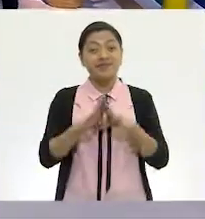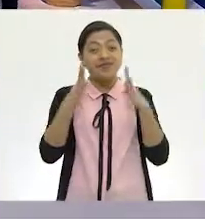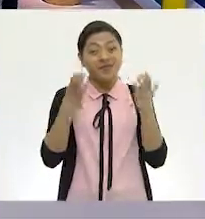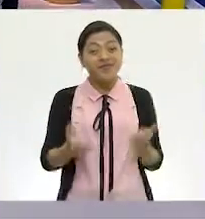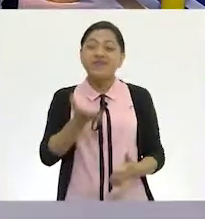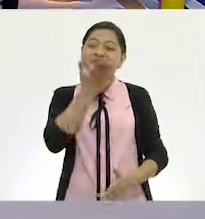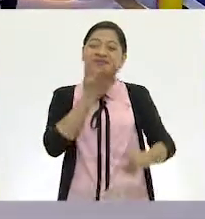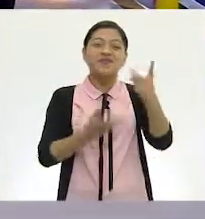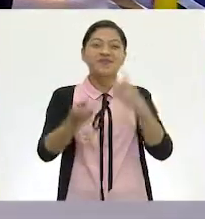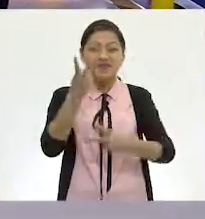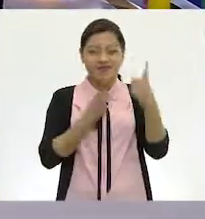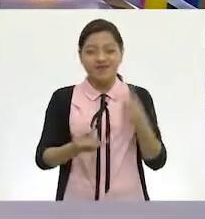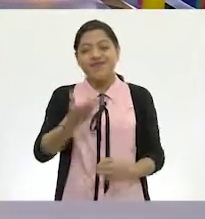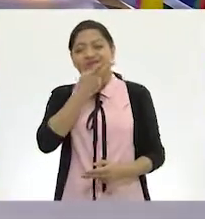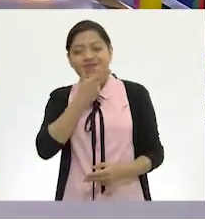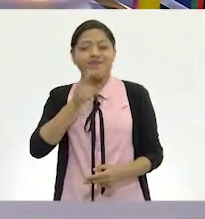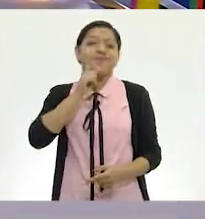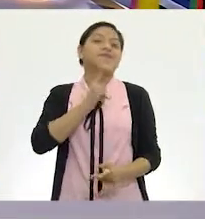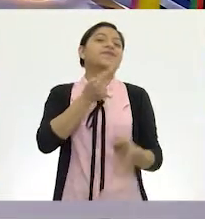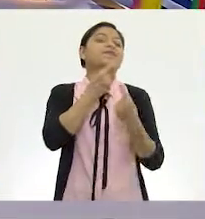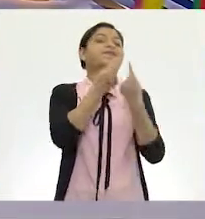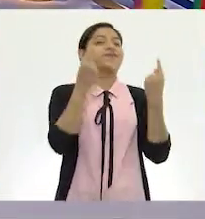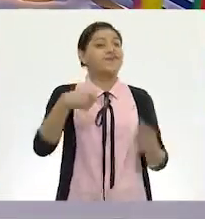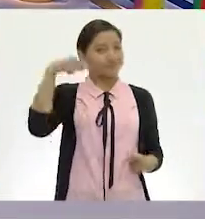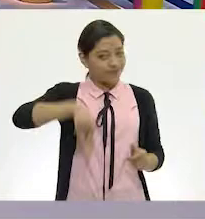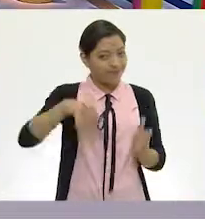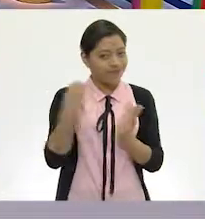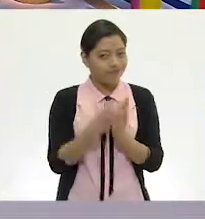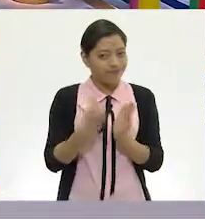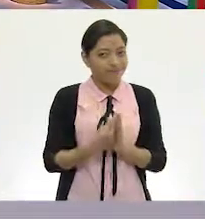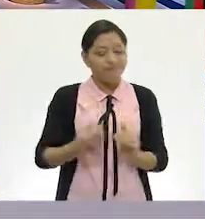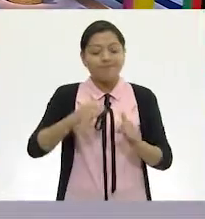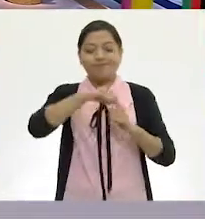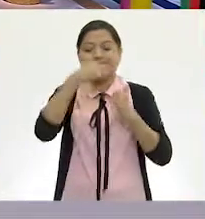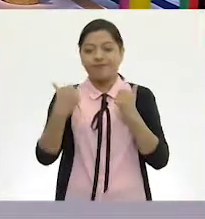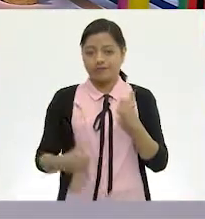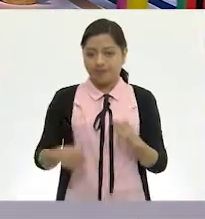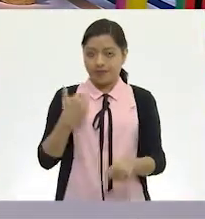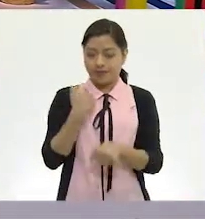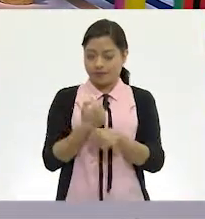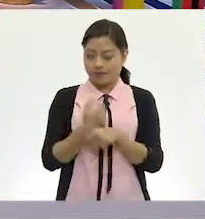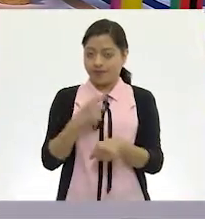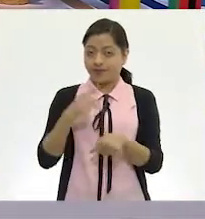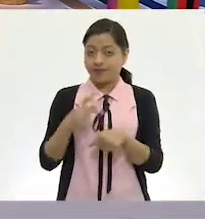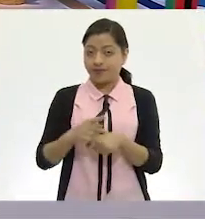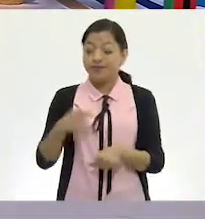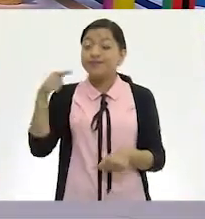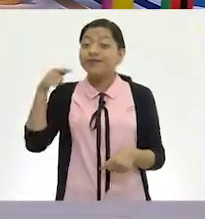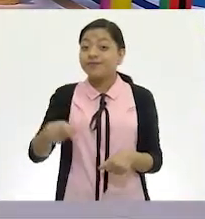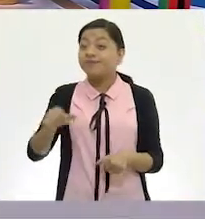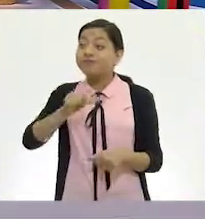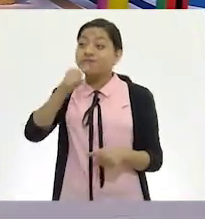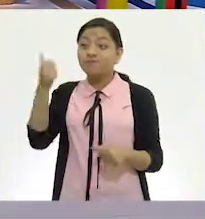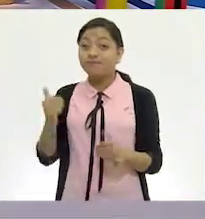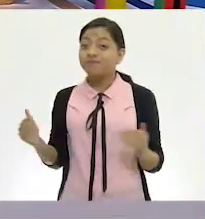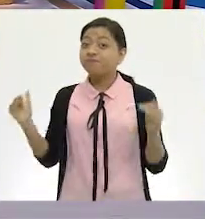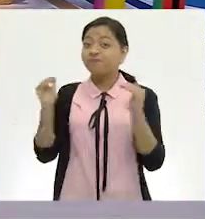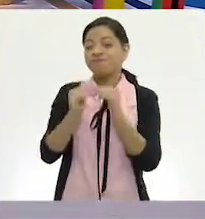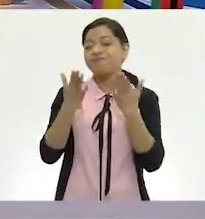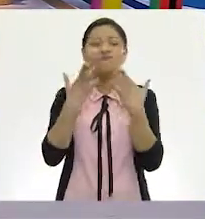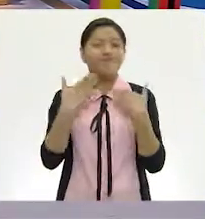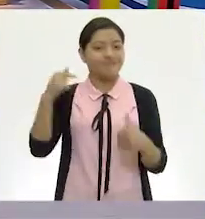están? Bienvenidos y bienvenidas a su sesión de artes para sexto grado en el único e inigualable Aprende en